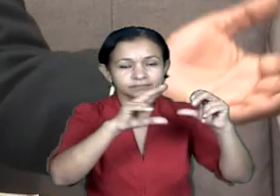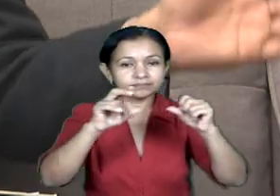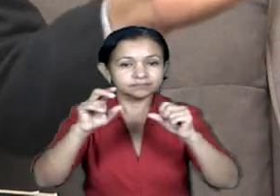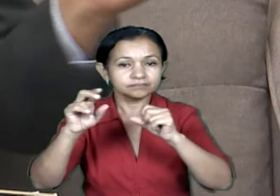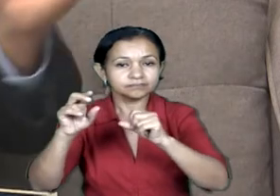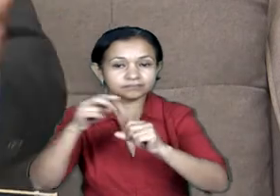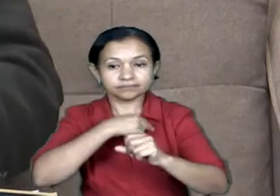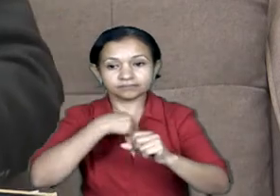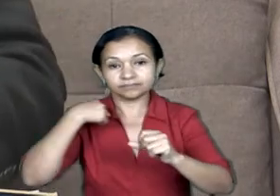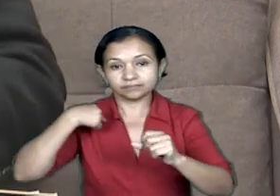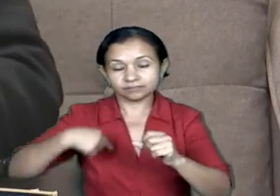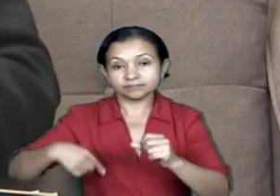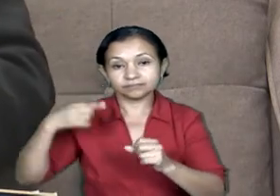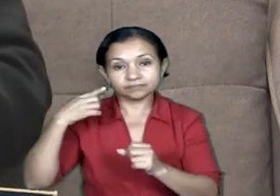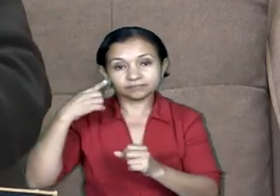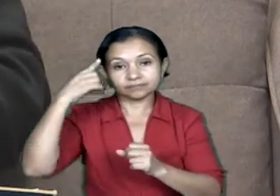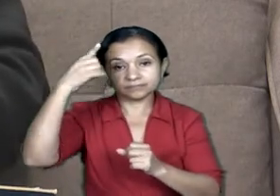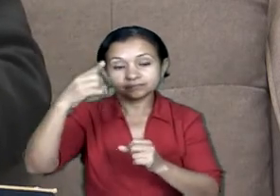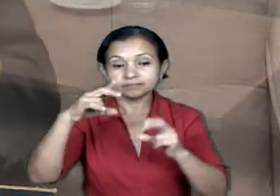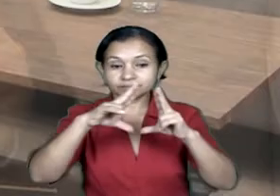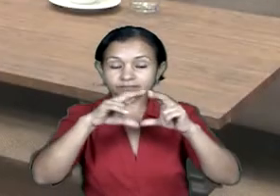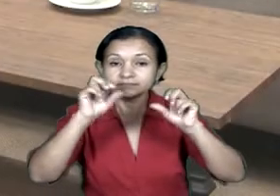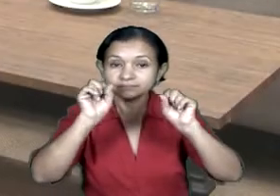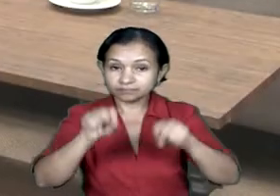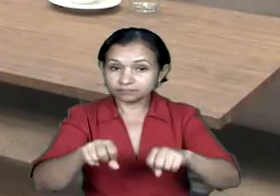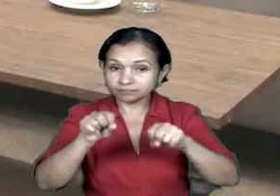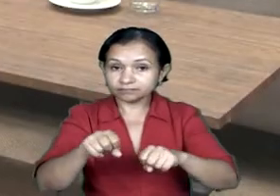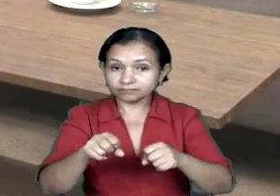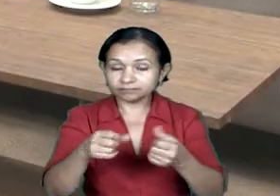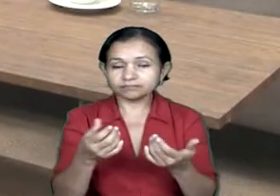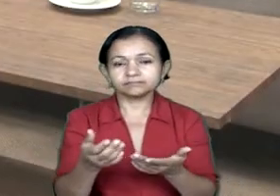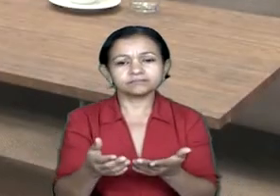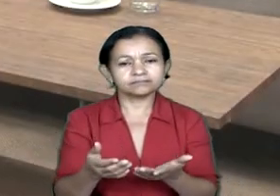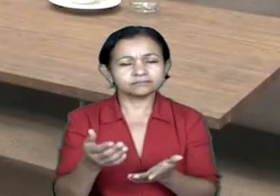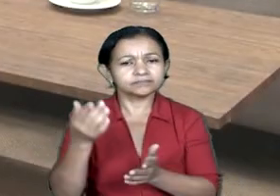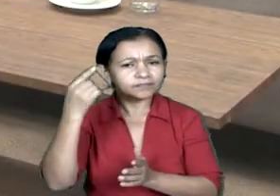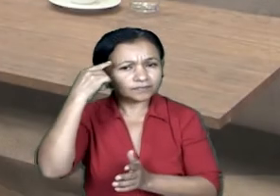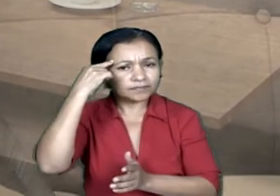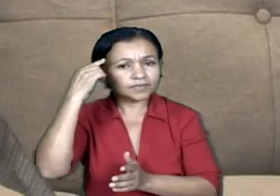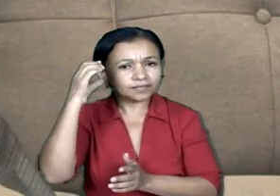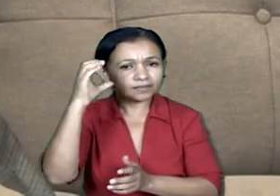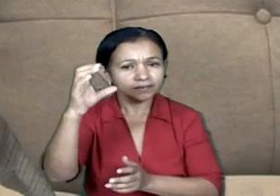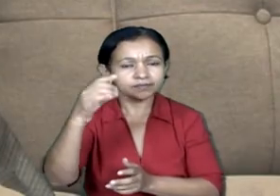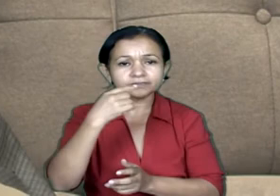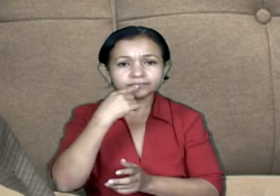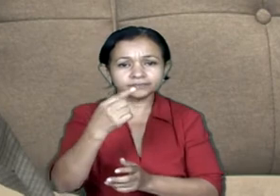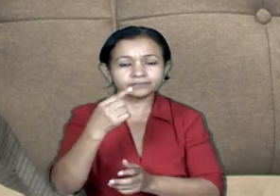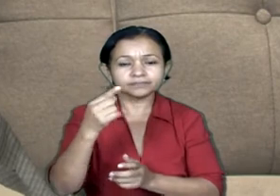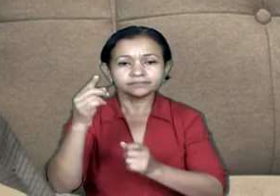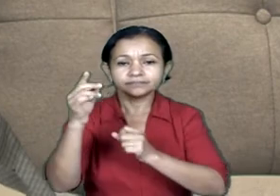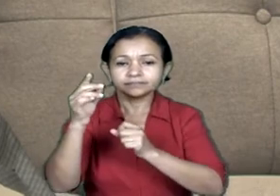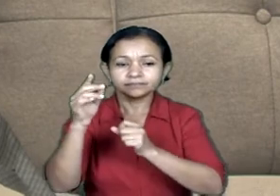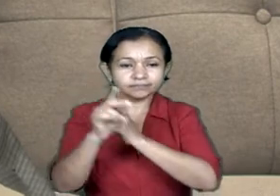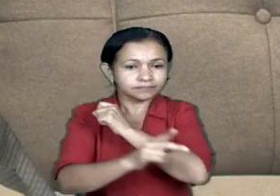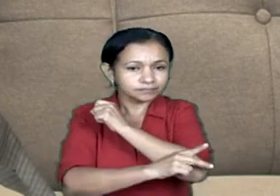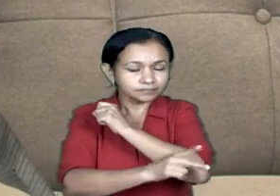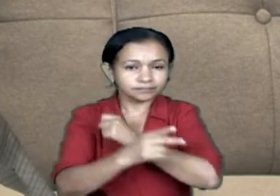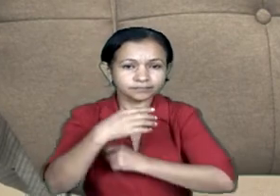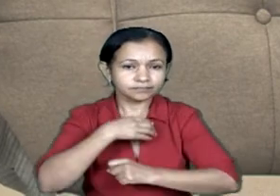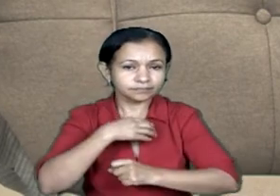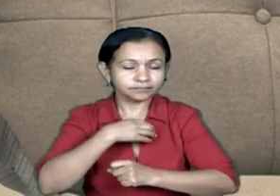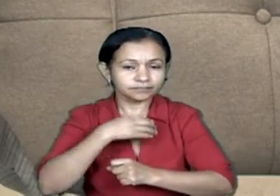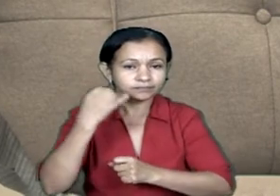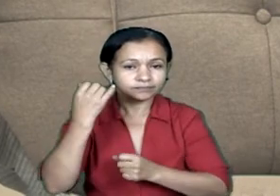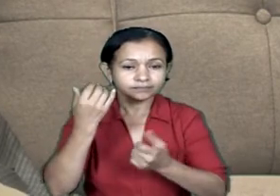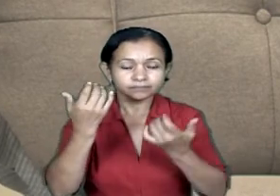desarrollar ese aspecto tecnológico en nuestro Nicaragua? Sí, yo creo que cada país siempre busca la